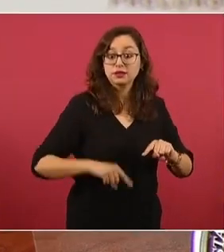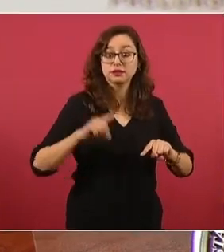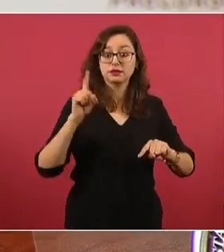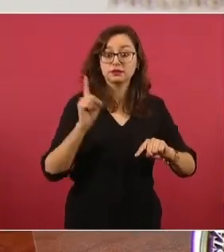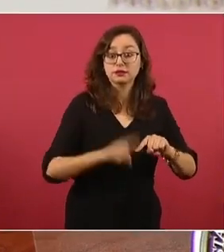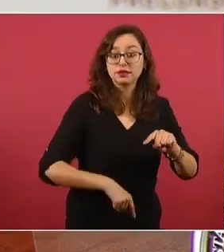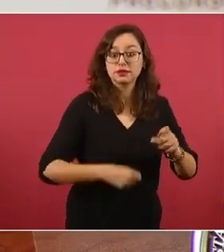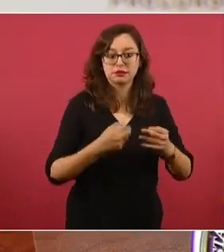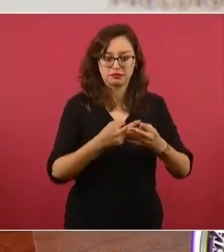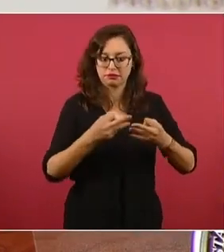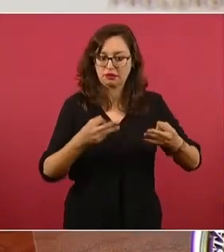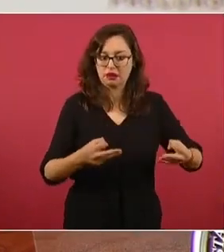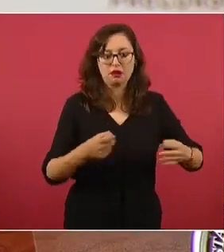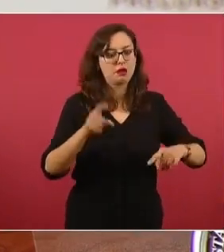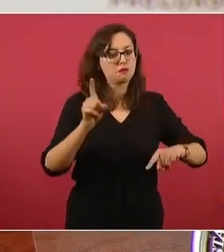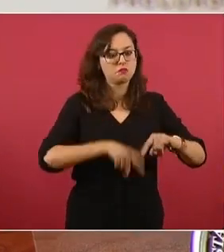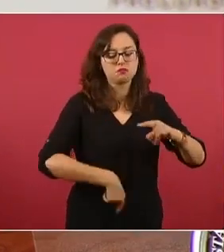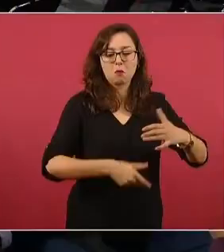la tierra,